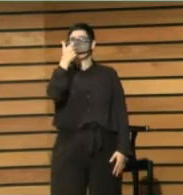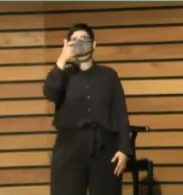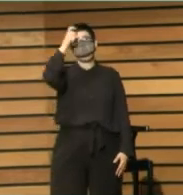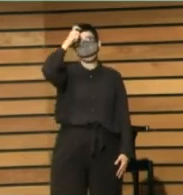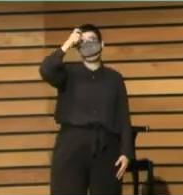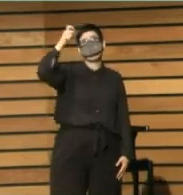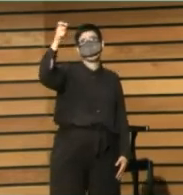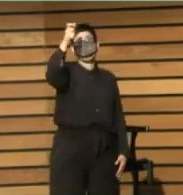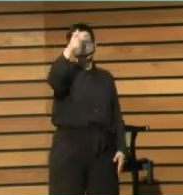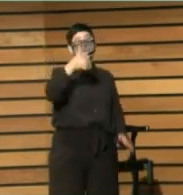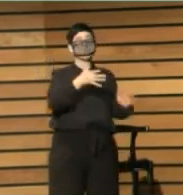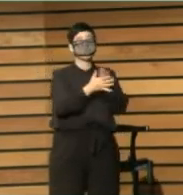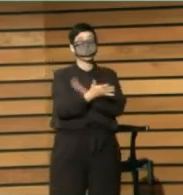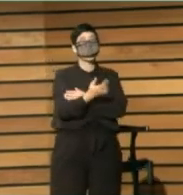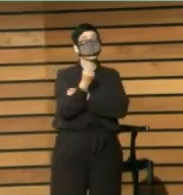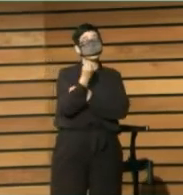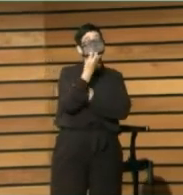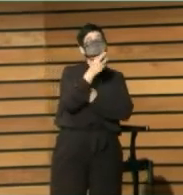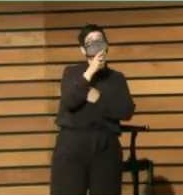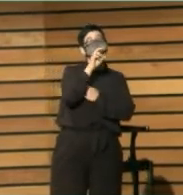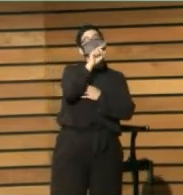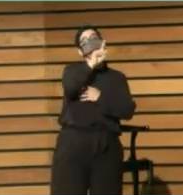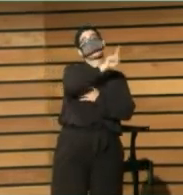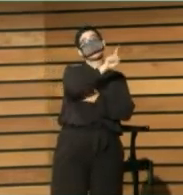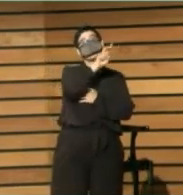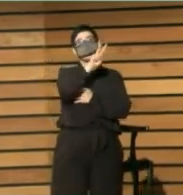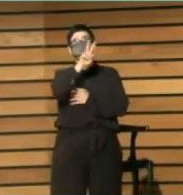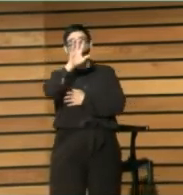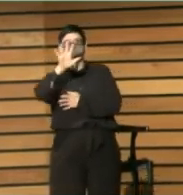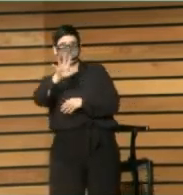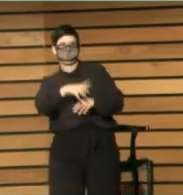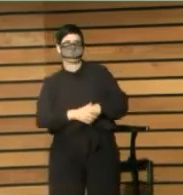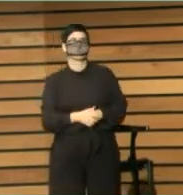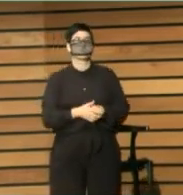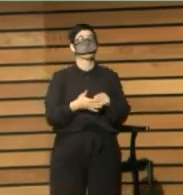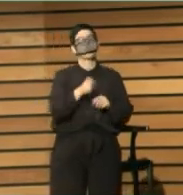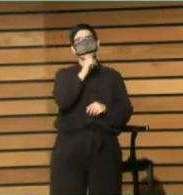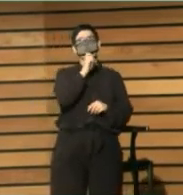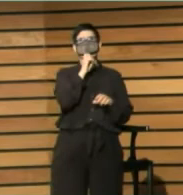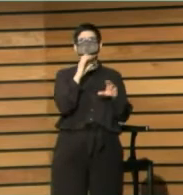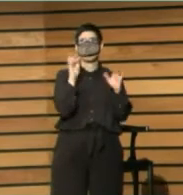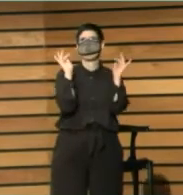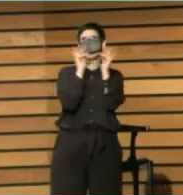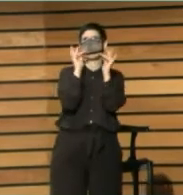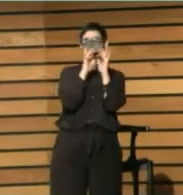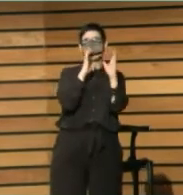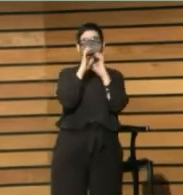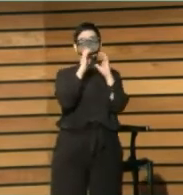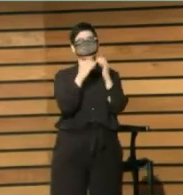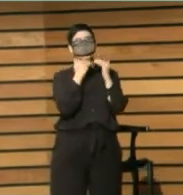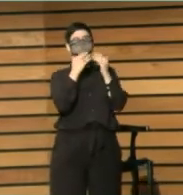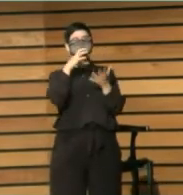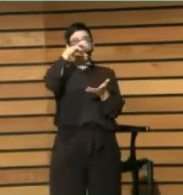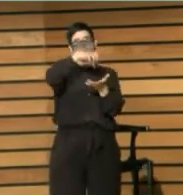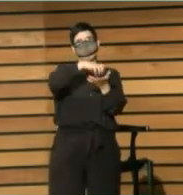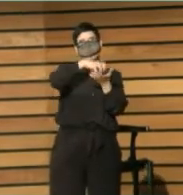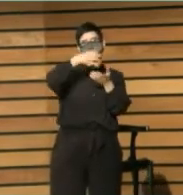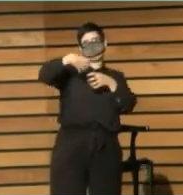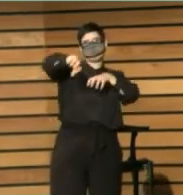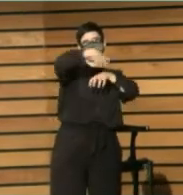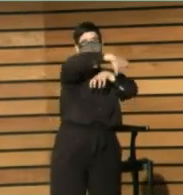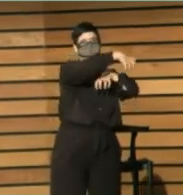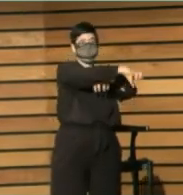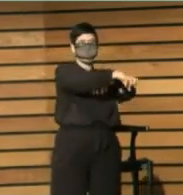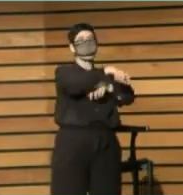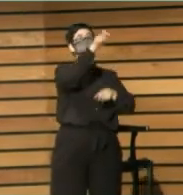número 125. Había que comunicarse a través de la centralita. Los vecinos venían a usarlo